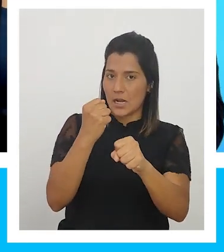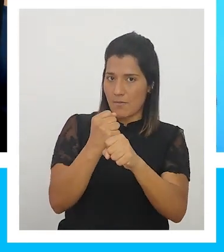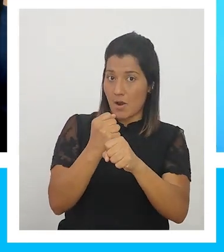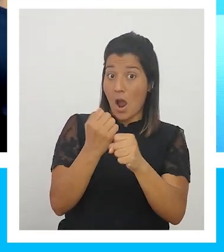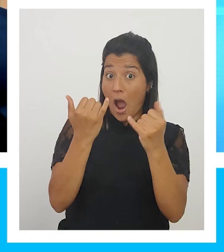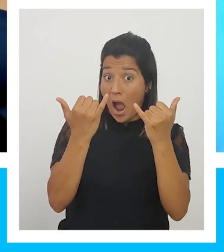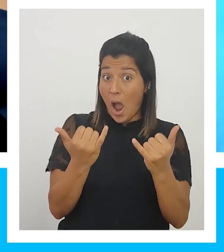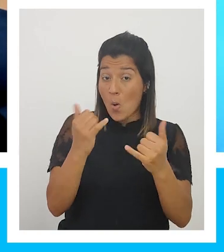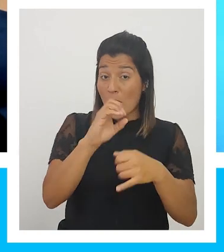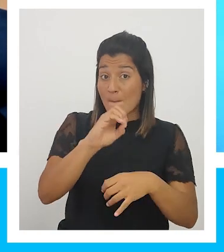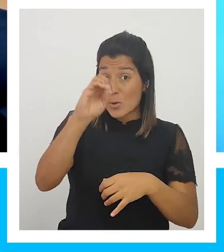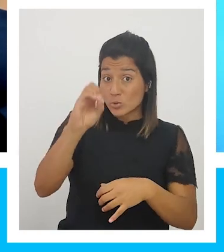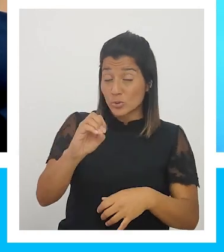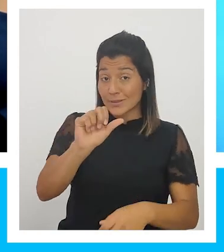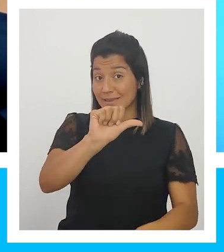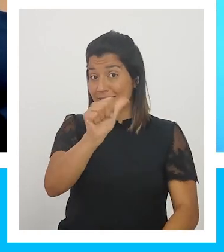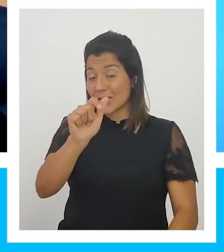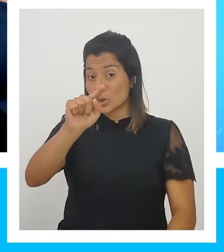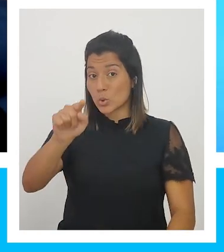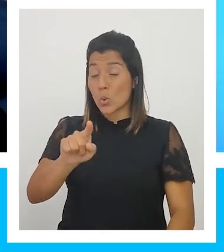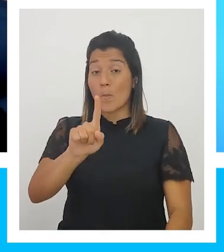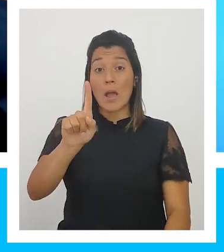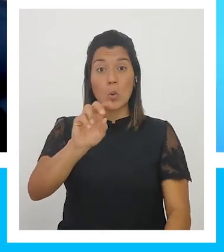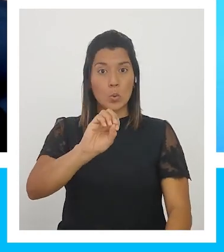2 dígitos, 10,1%.